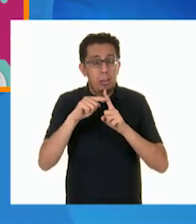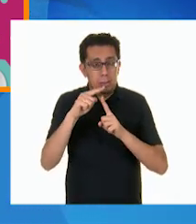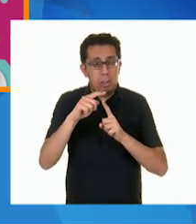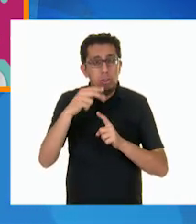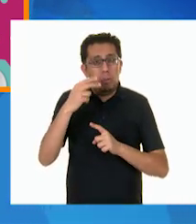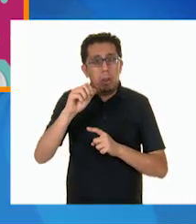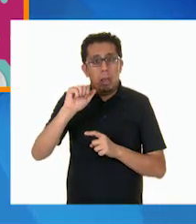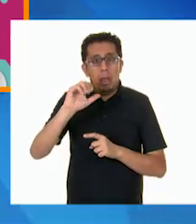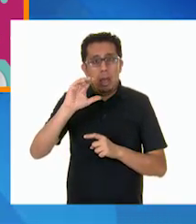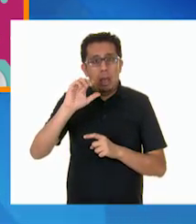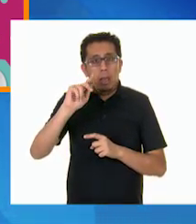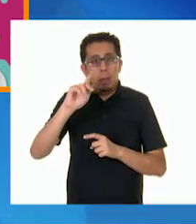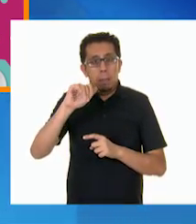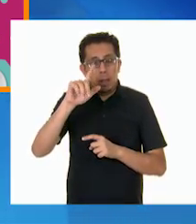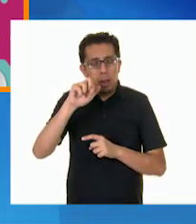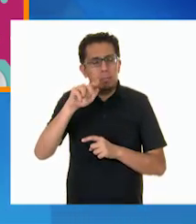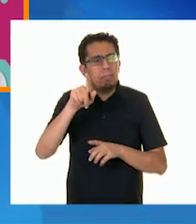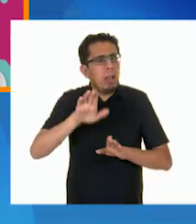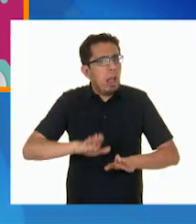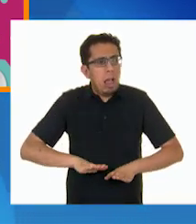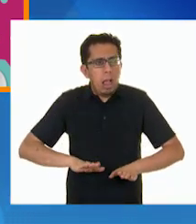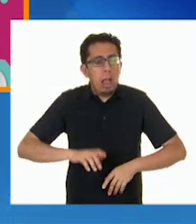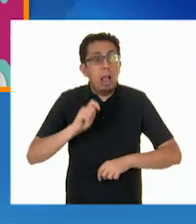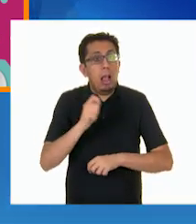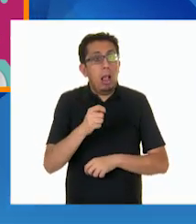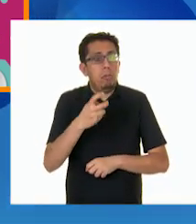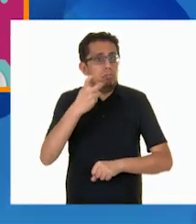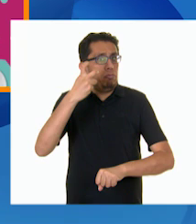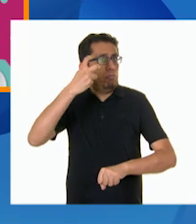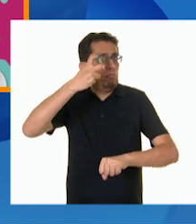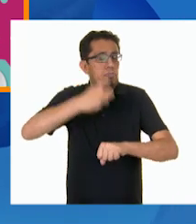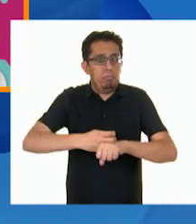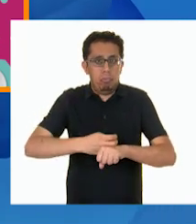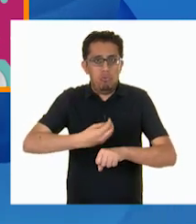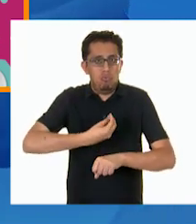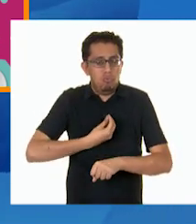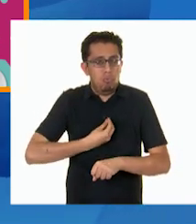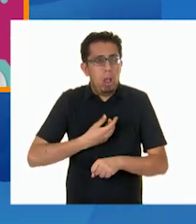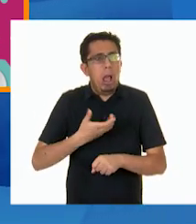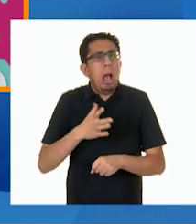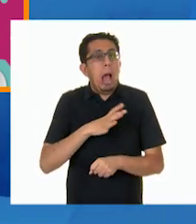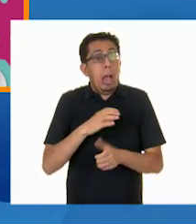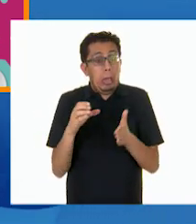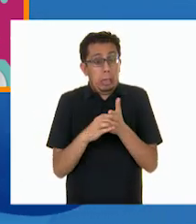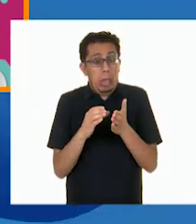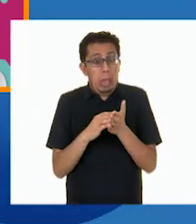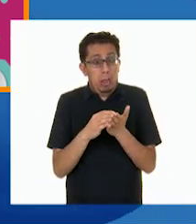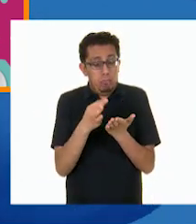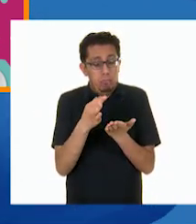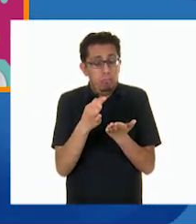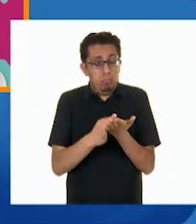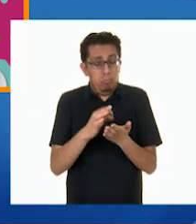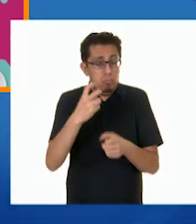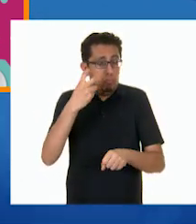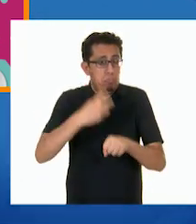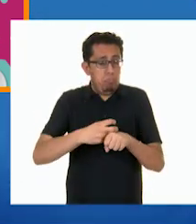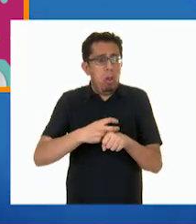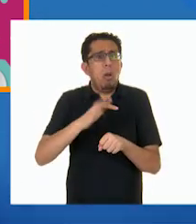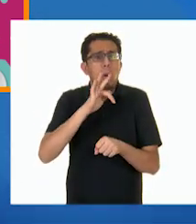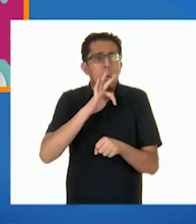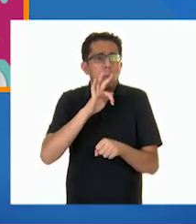tipo de termómetros los caracteriza su resistencia, puesto que cuentan con una caja de acero inoxidable a prueba de